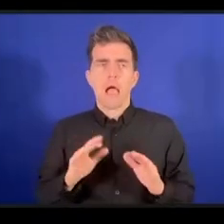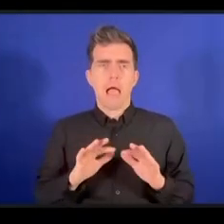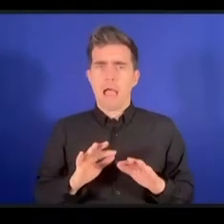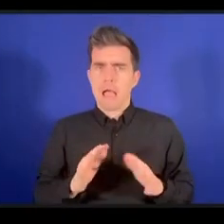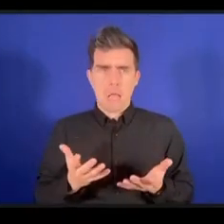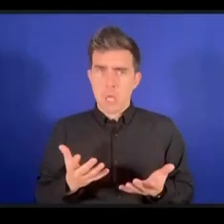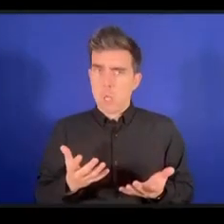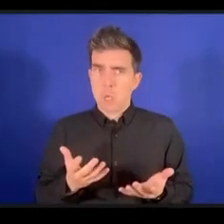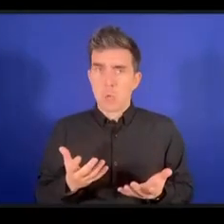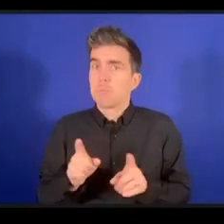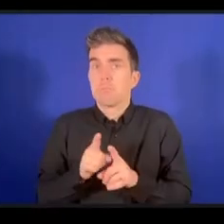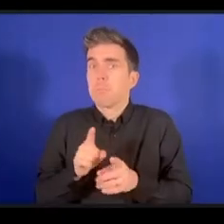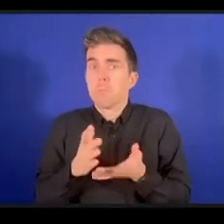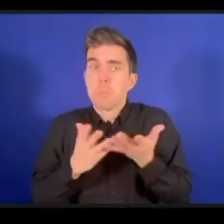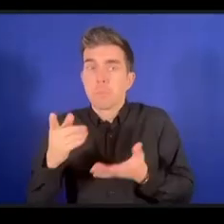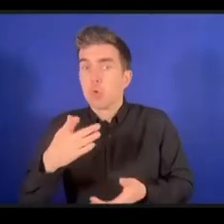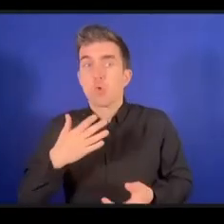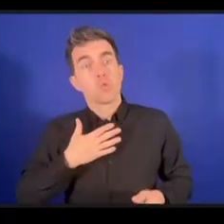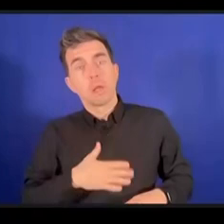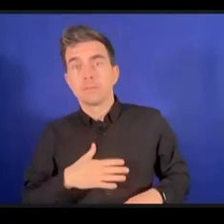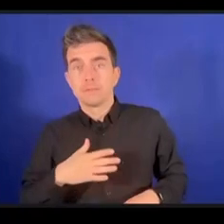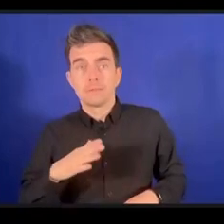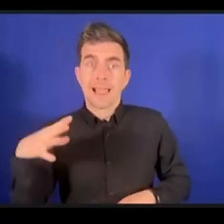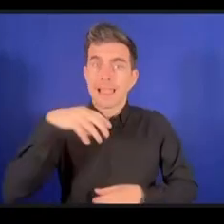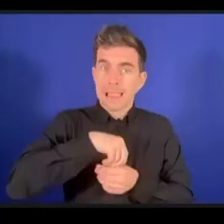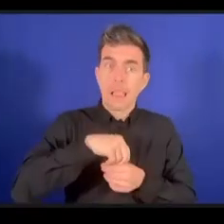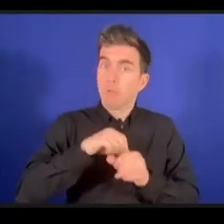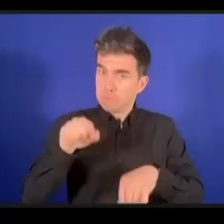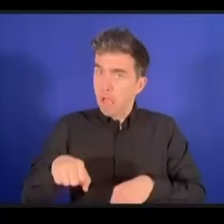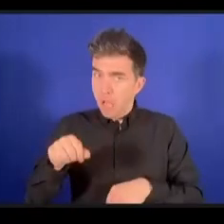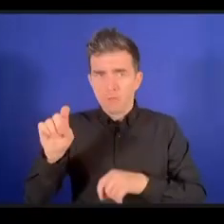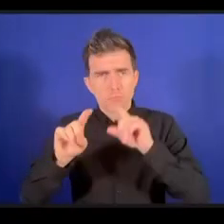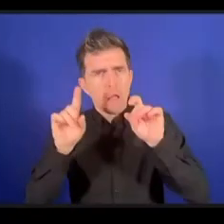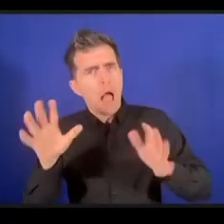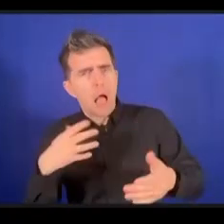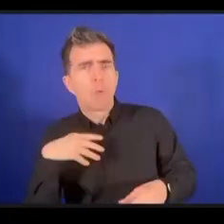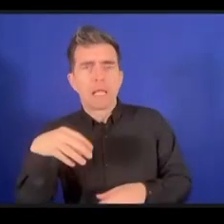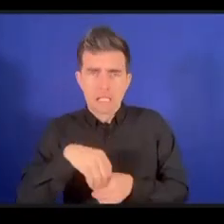digitales si quieren unirse a una de ellas Pues por favor